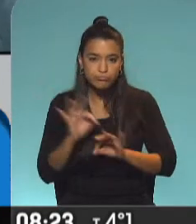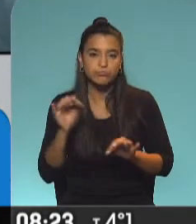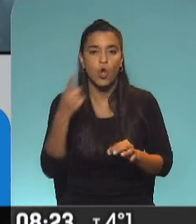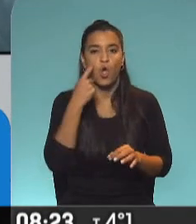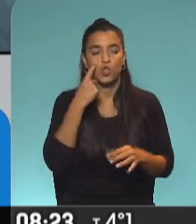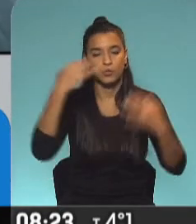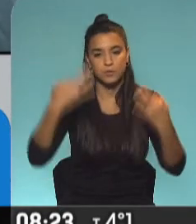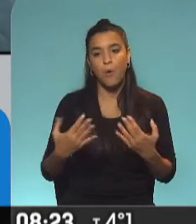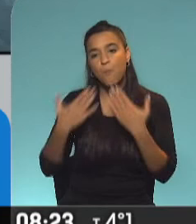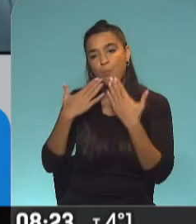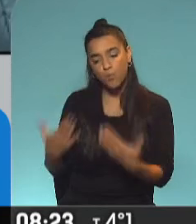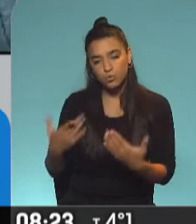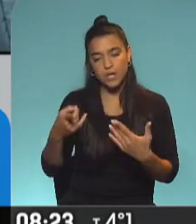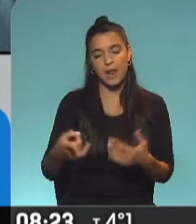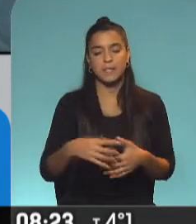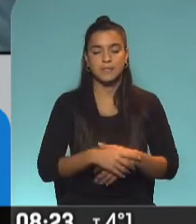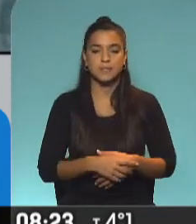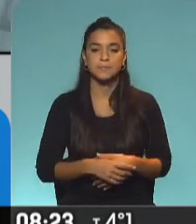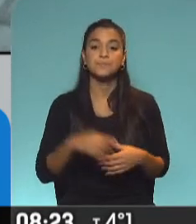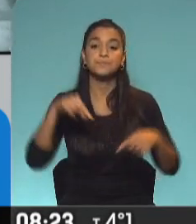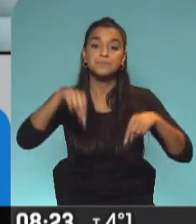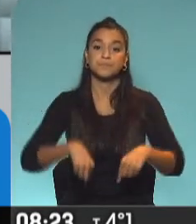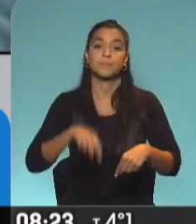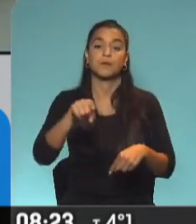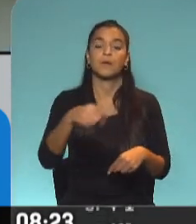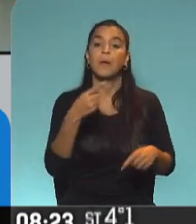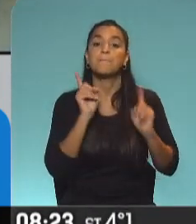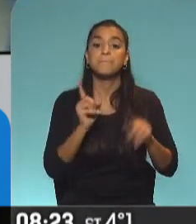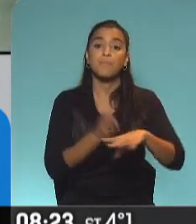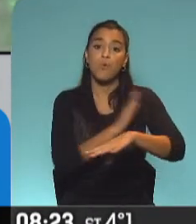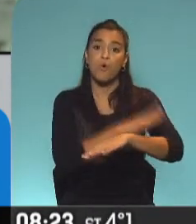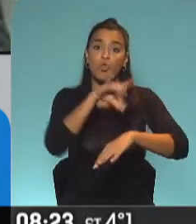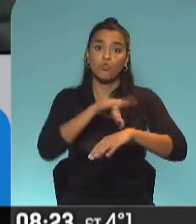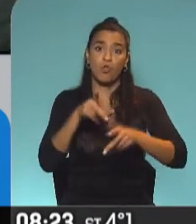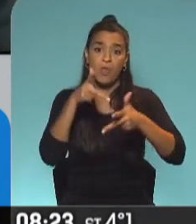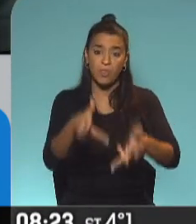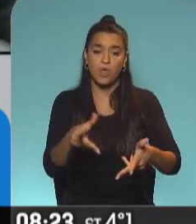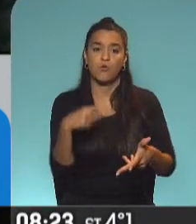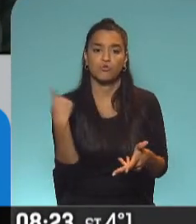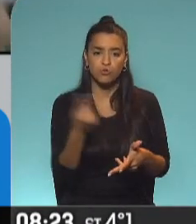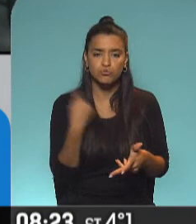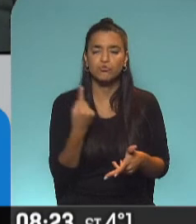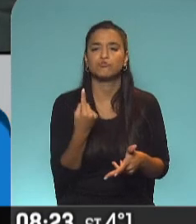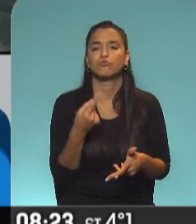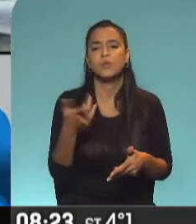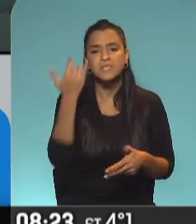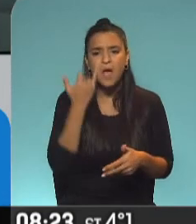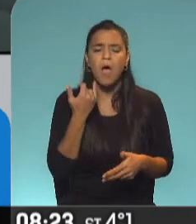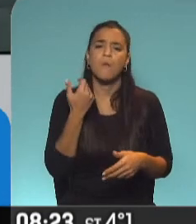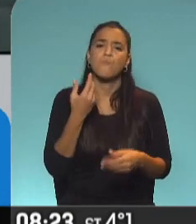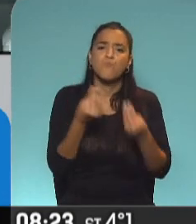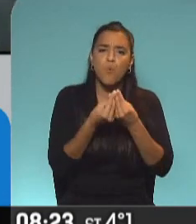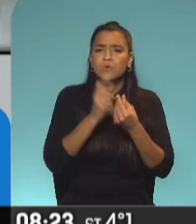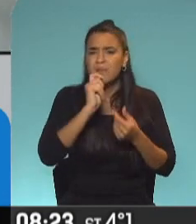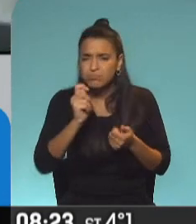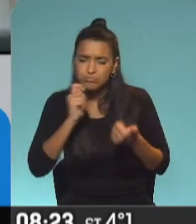controles. Muchísimas gracias por su gentileza. Y nos sumamos a lo que acaba de decir la doctora. Hemos hecho, Pablo, Silvia, varias notas, varias